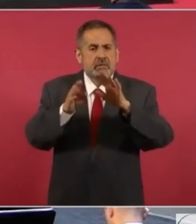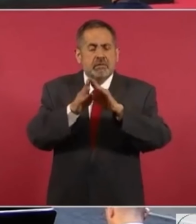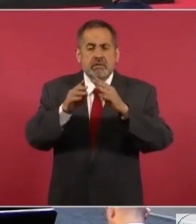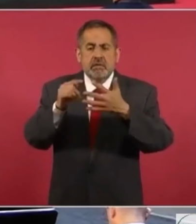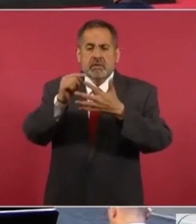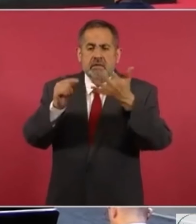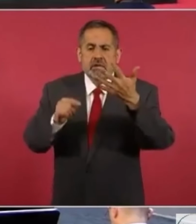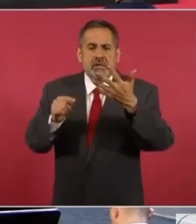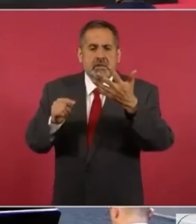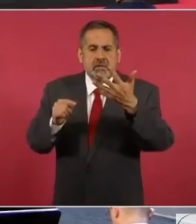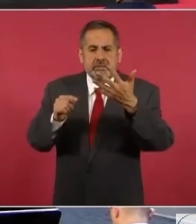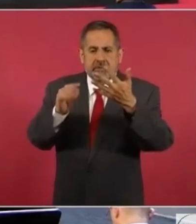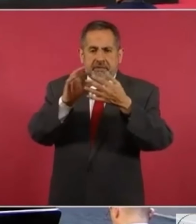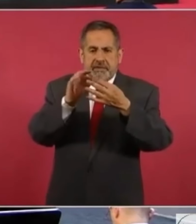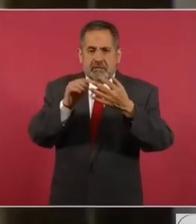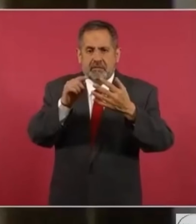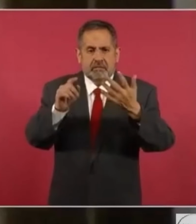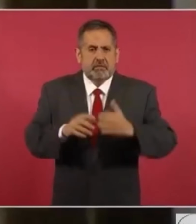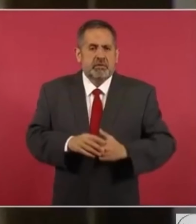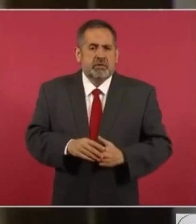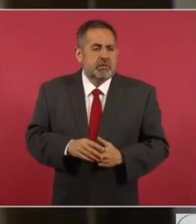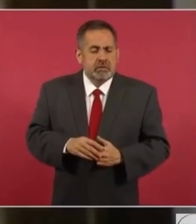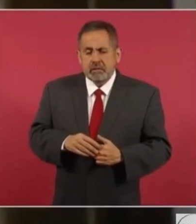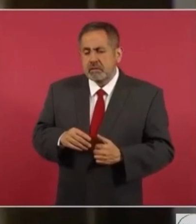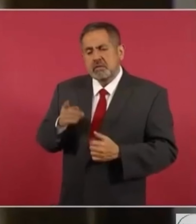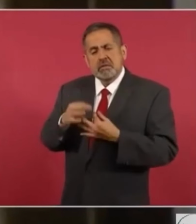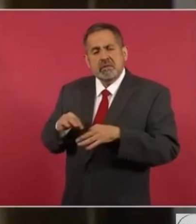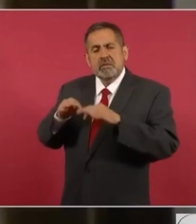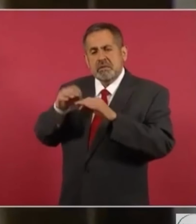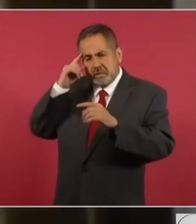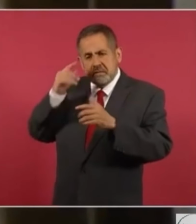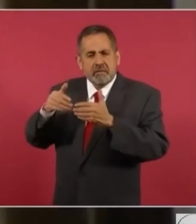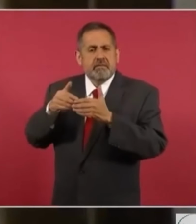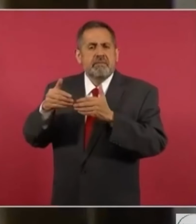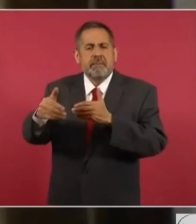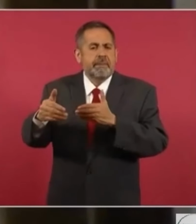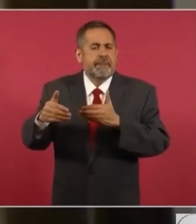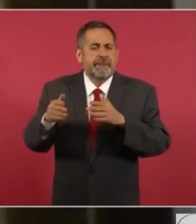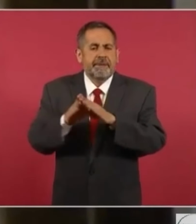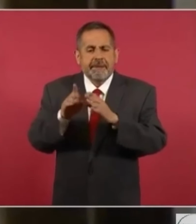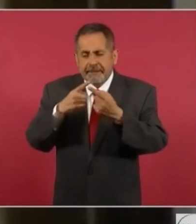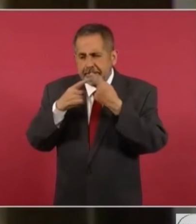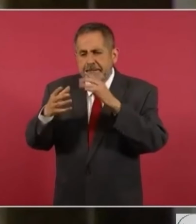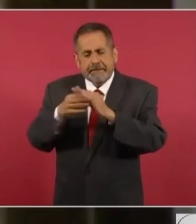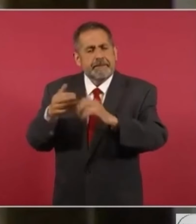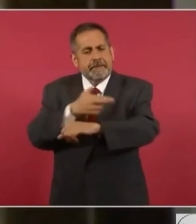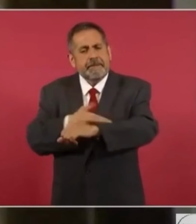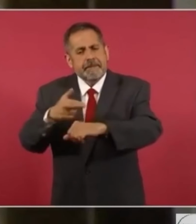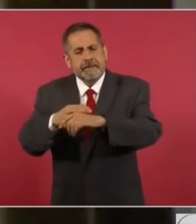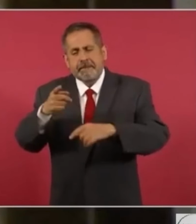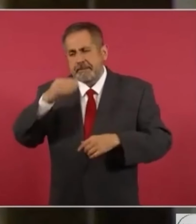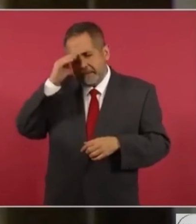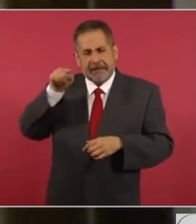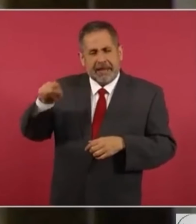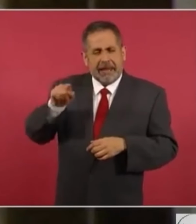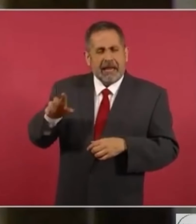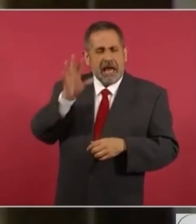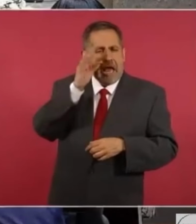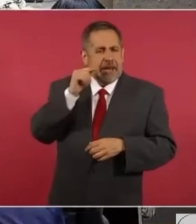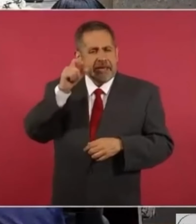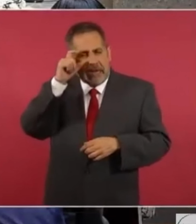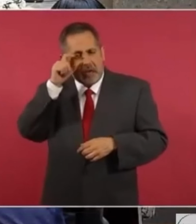corroboran y complementan la importancia del origen para el pensamiento de Ricardo. Es decir, aunque